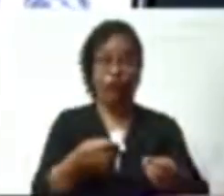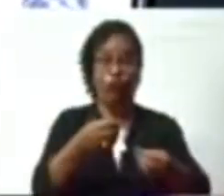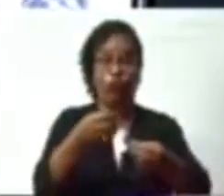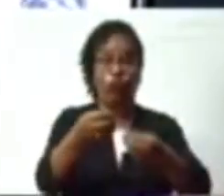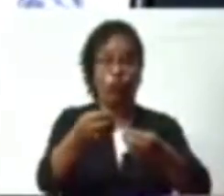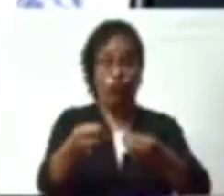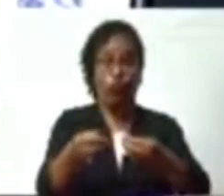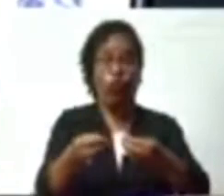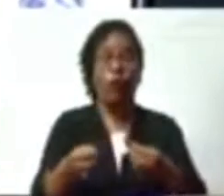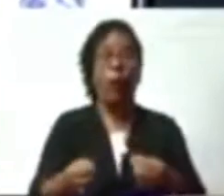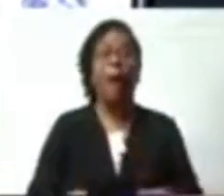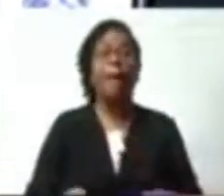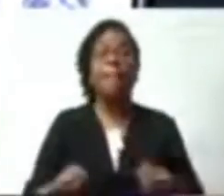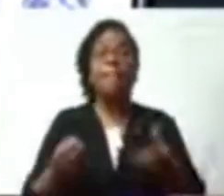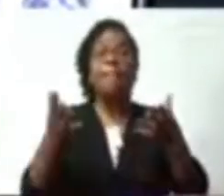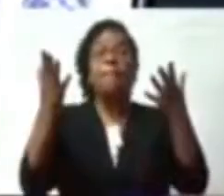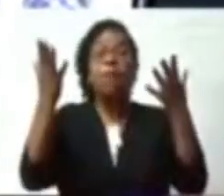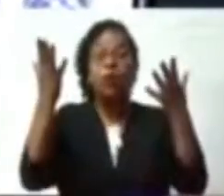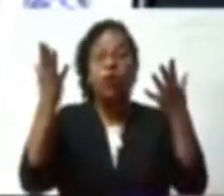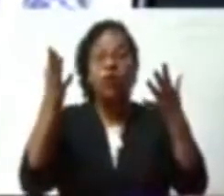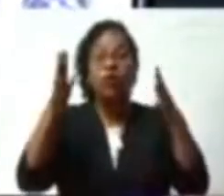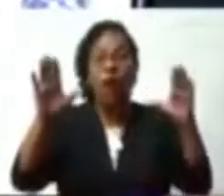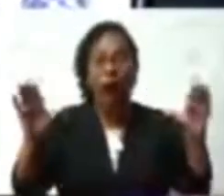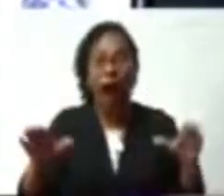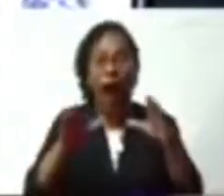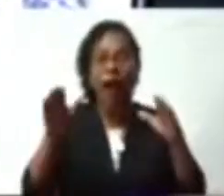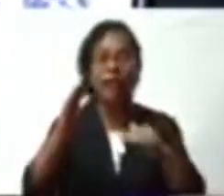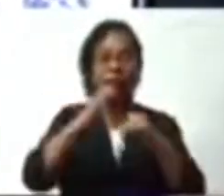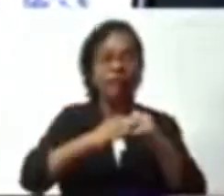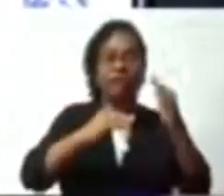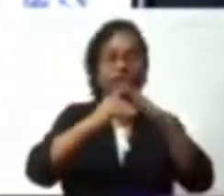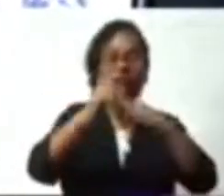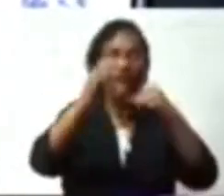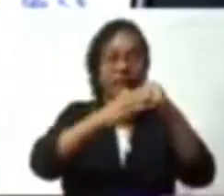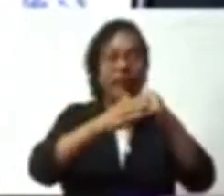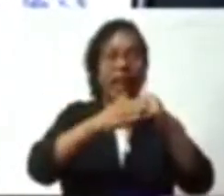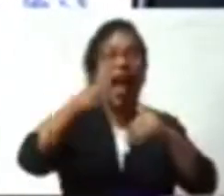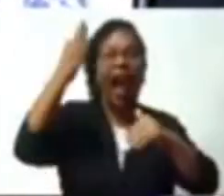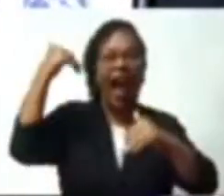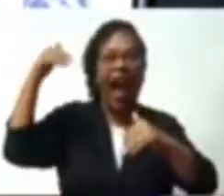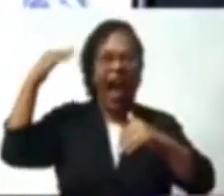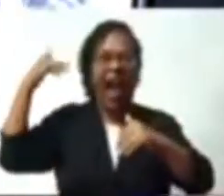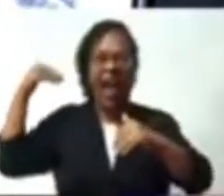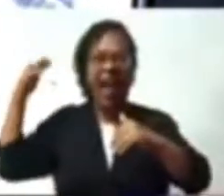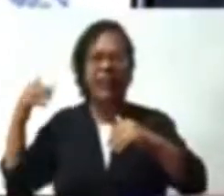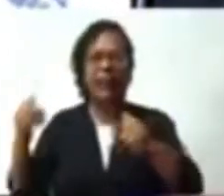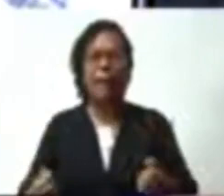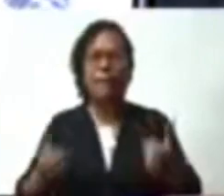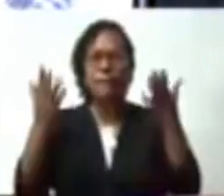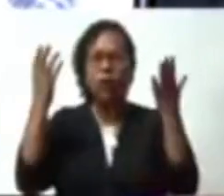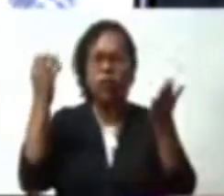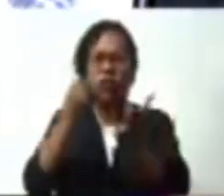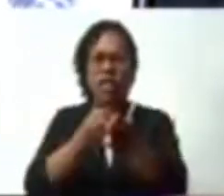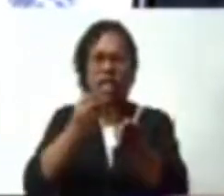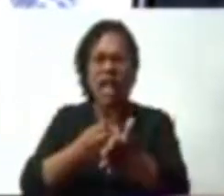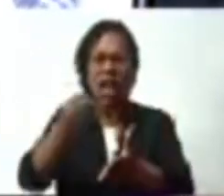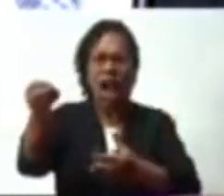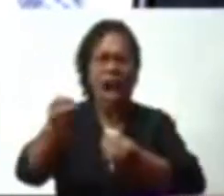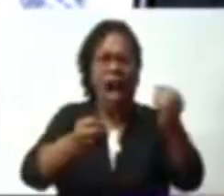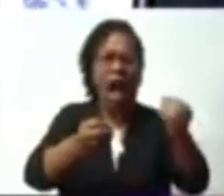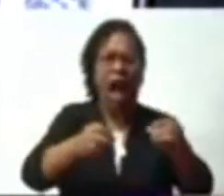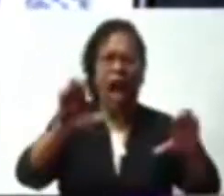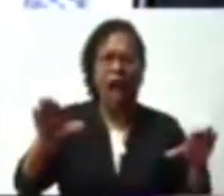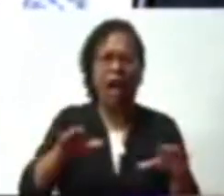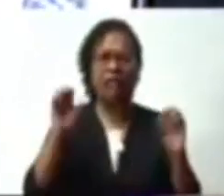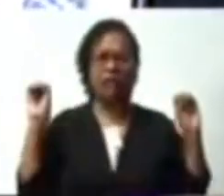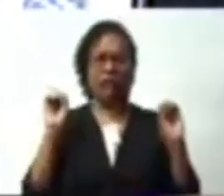con poco que todo lo que se había hecho en los anteriores gobiernos. En un solo día, el presidente inauguró